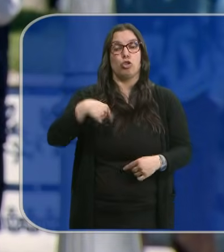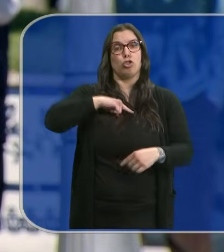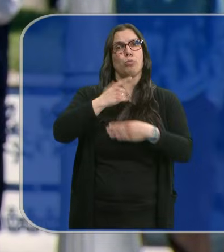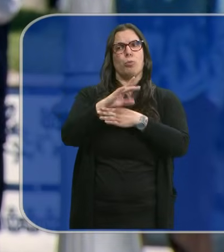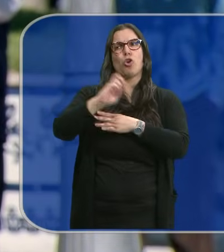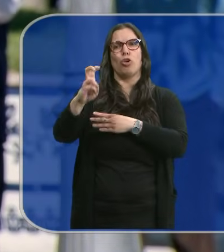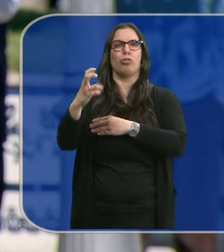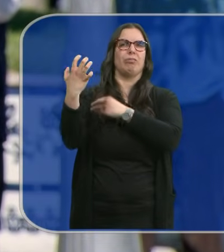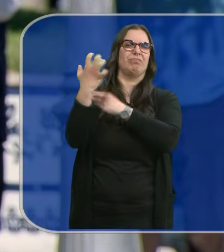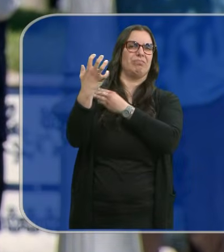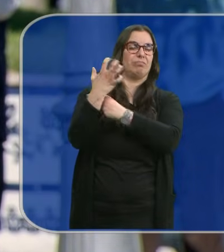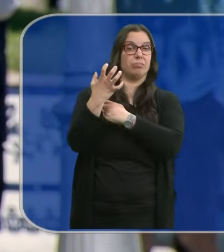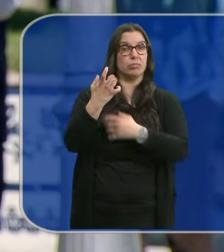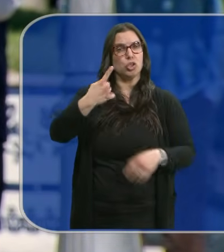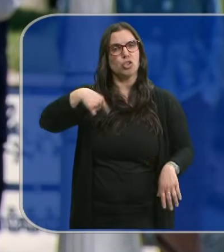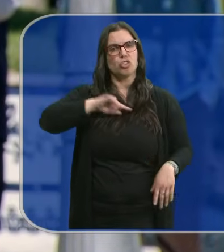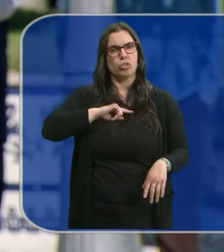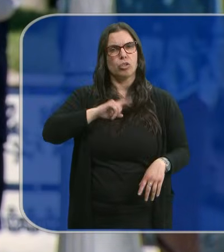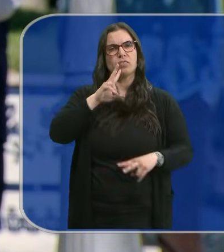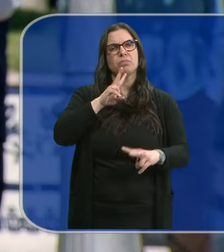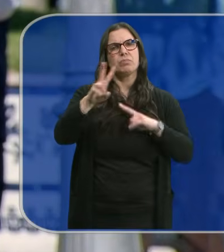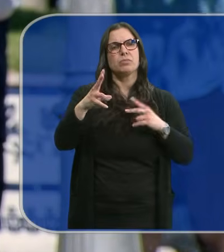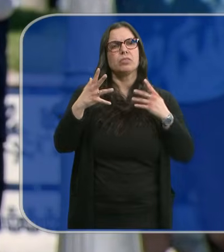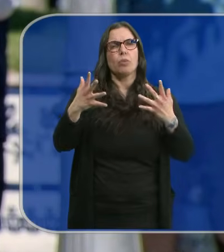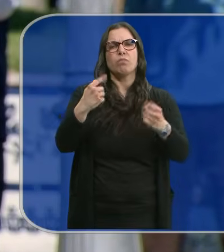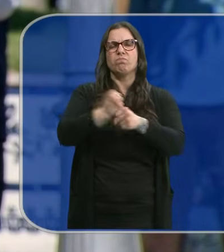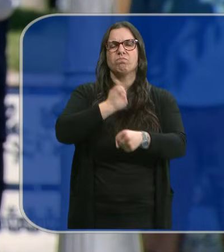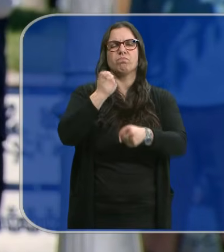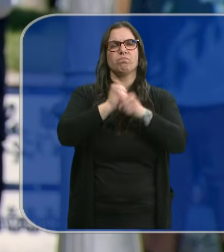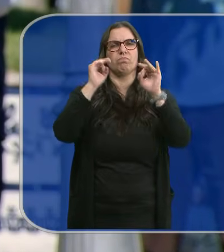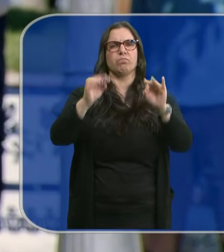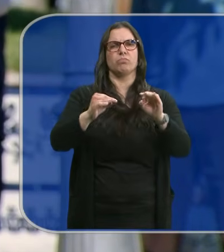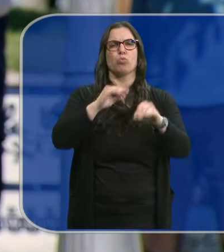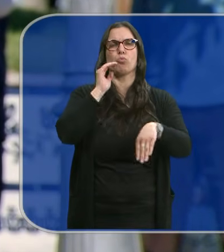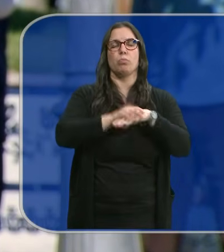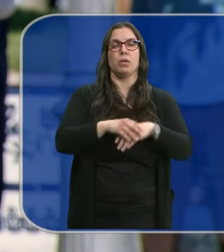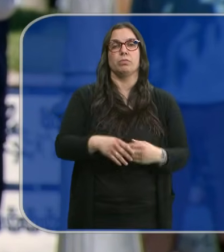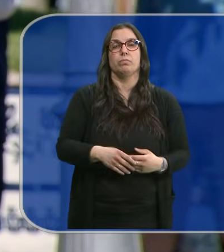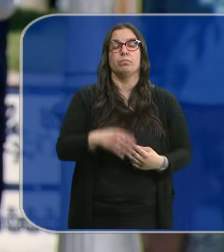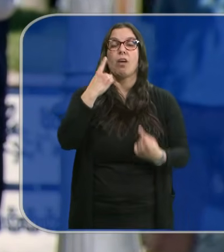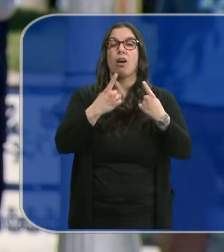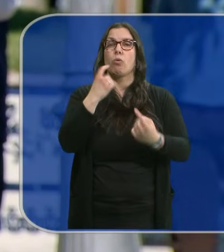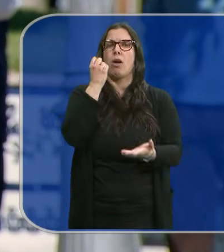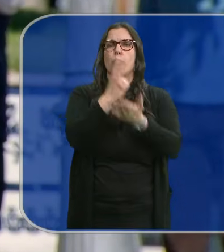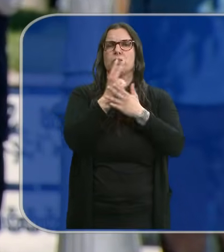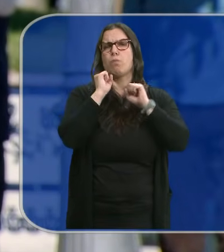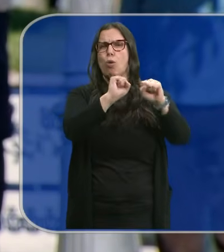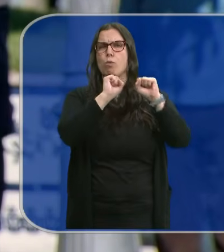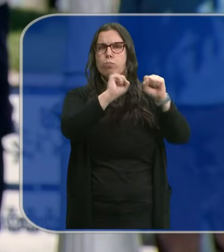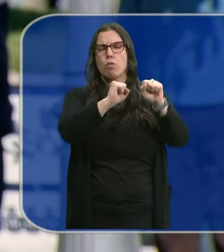nuestras propuestas, nosotros les respondemos con trabajo. A los que apuestan por el